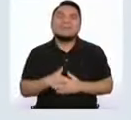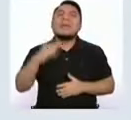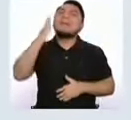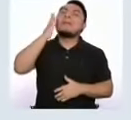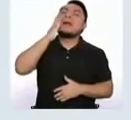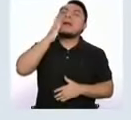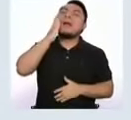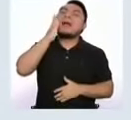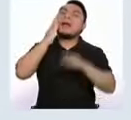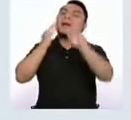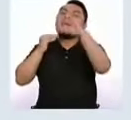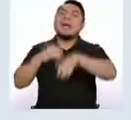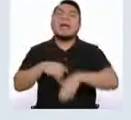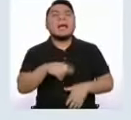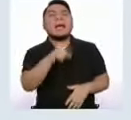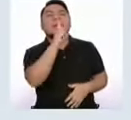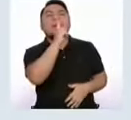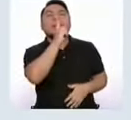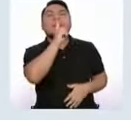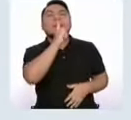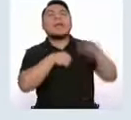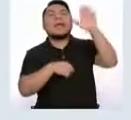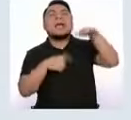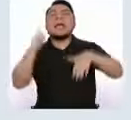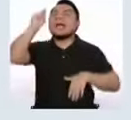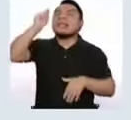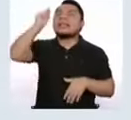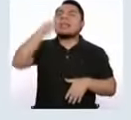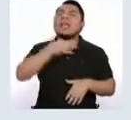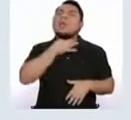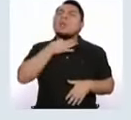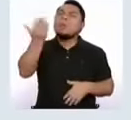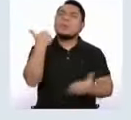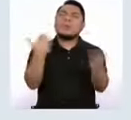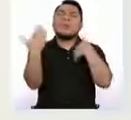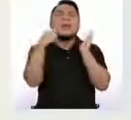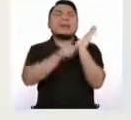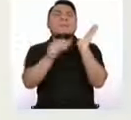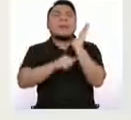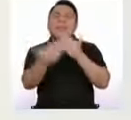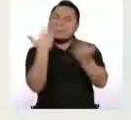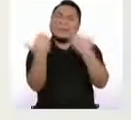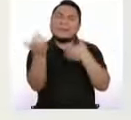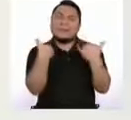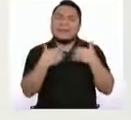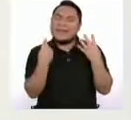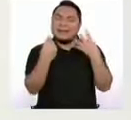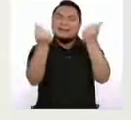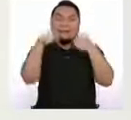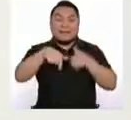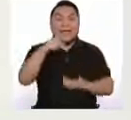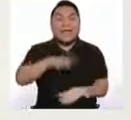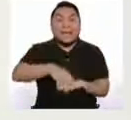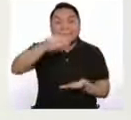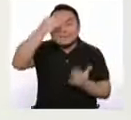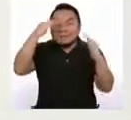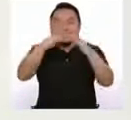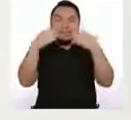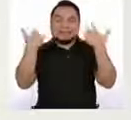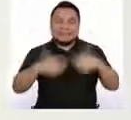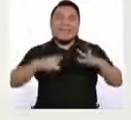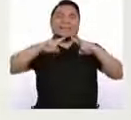¡Mamás! ¡Papás! ¡Tíos! ¡Abuelitas! ¡Hermanos! ¡Vengan pronto que Aprendo en Casa